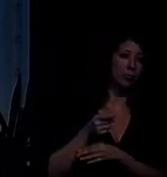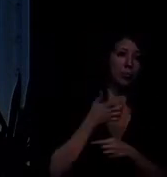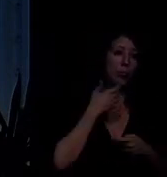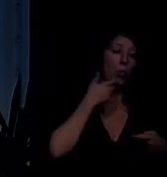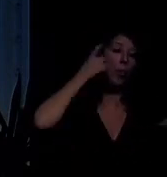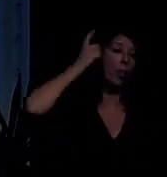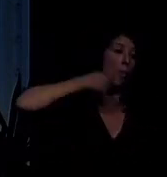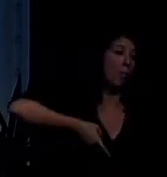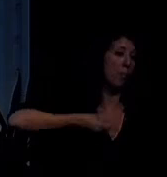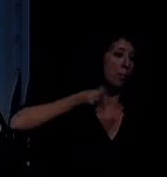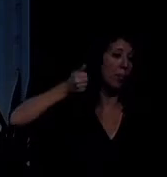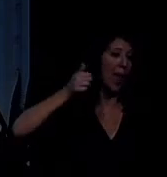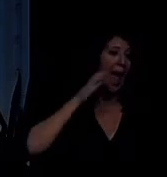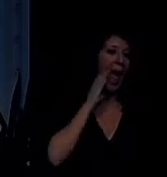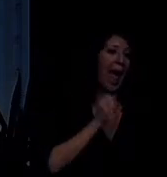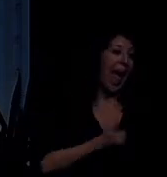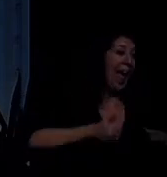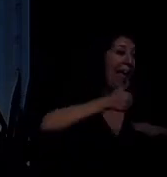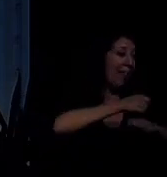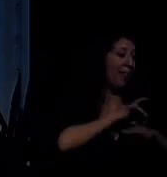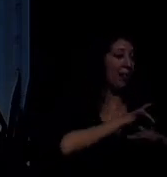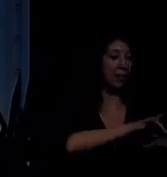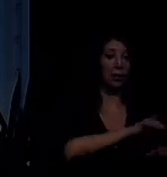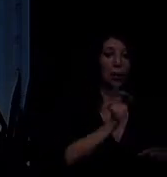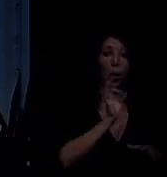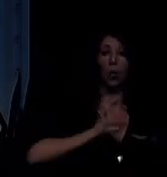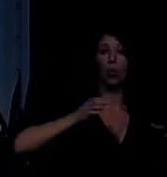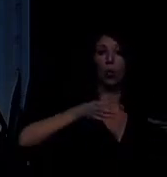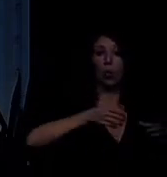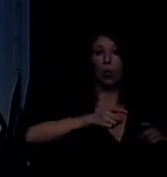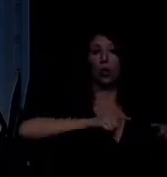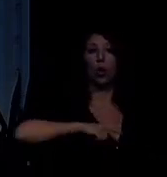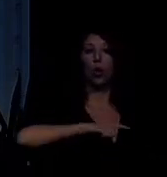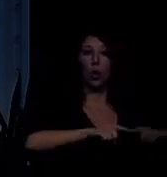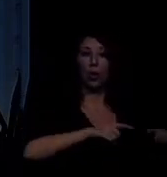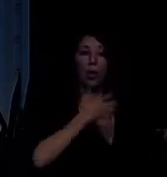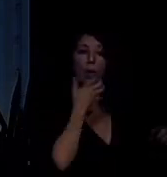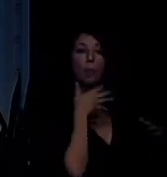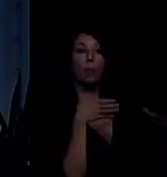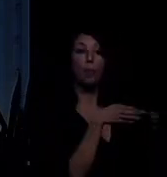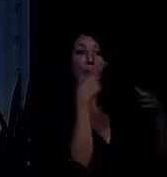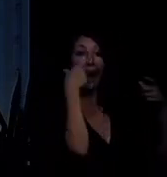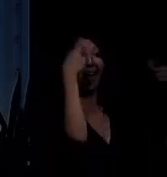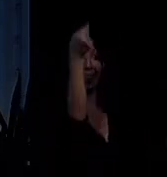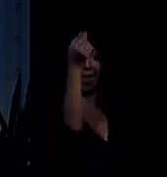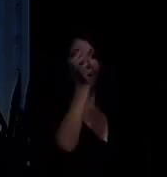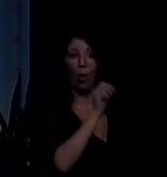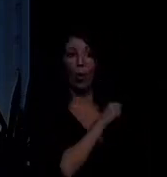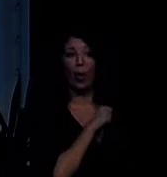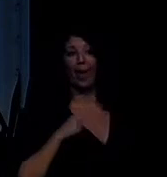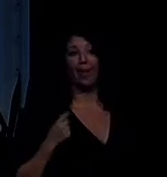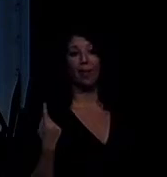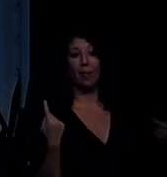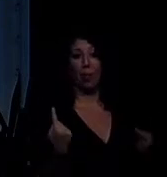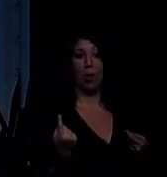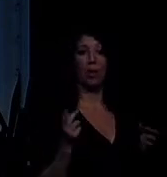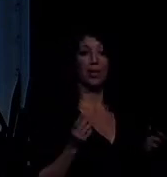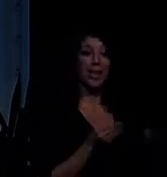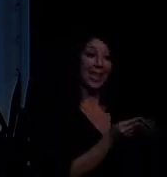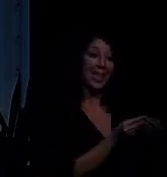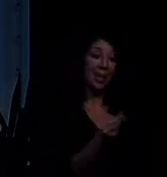gubernamentales de cualquier sector o nivel o por grupos organizados, ¿no? Véanse las manadas o por individuales. Por lo tanto, el concepto de